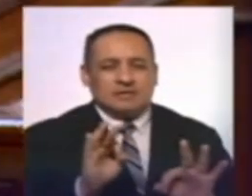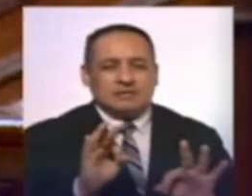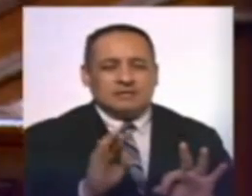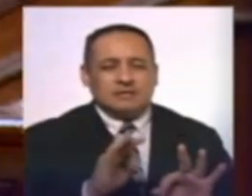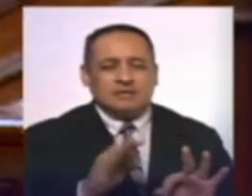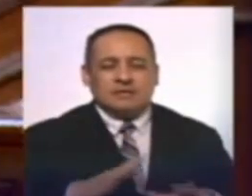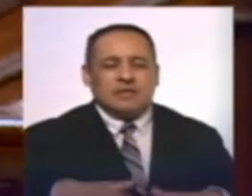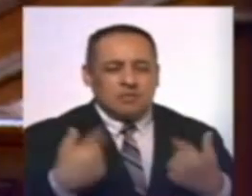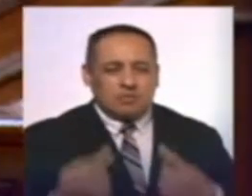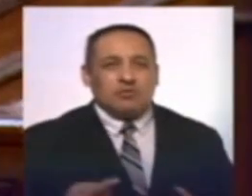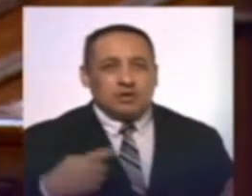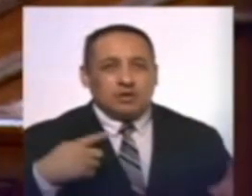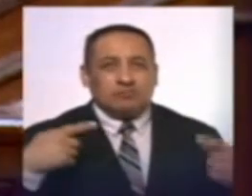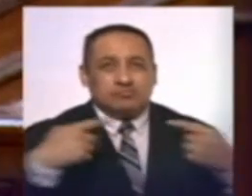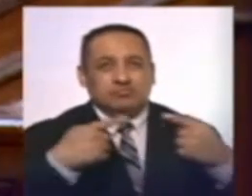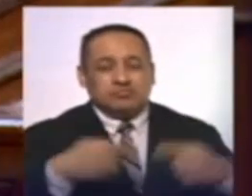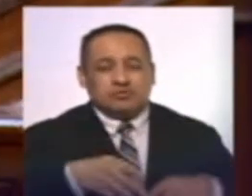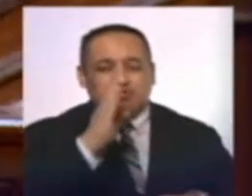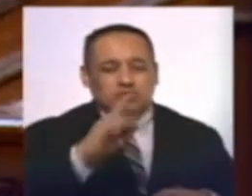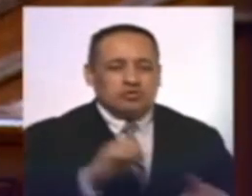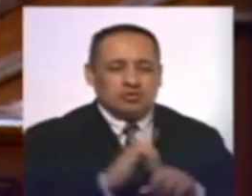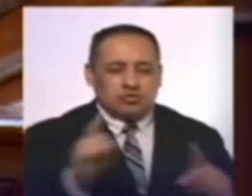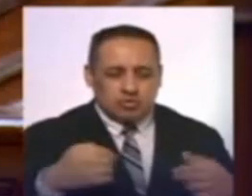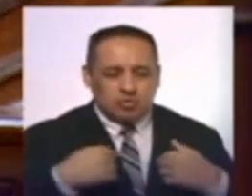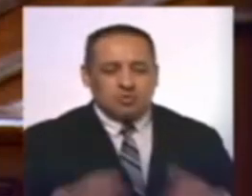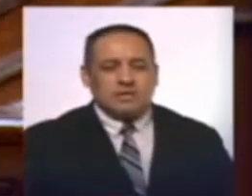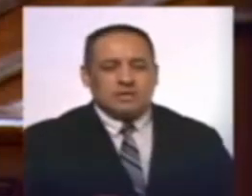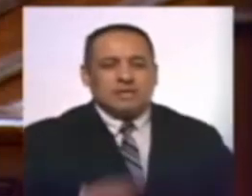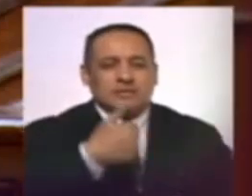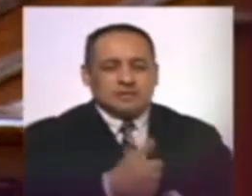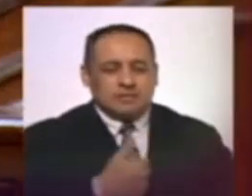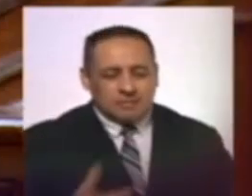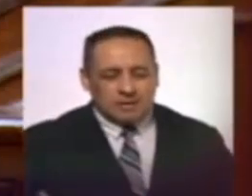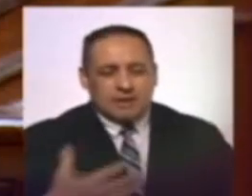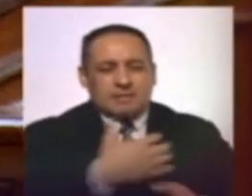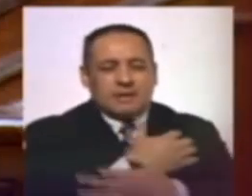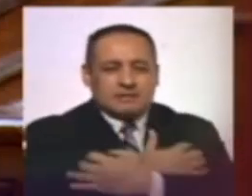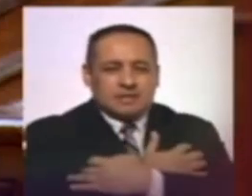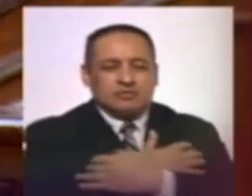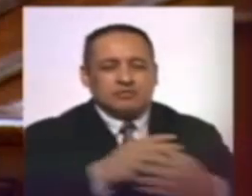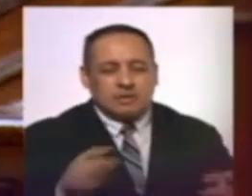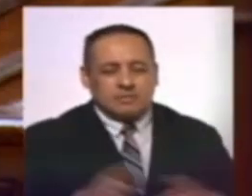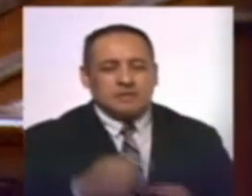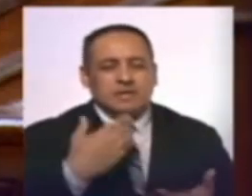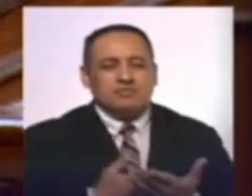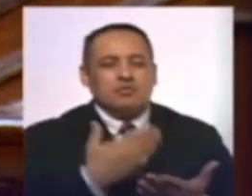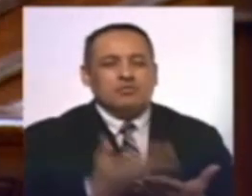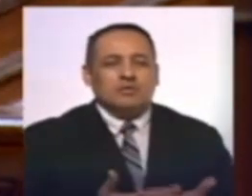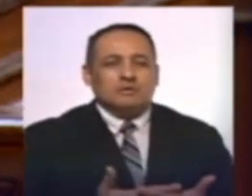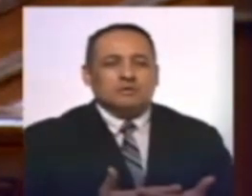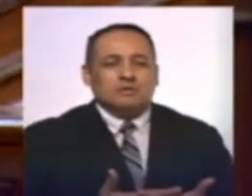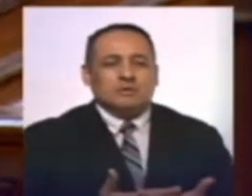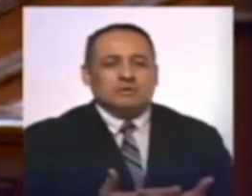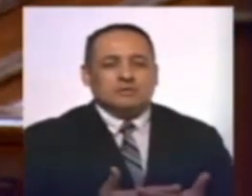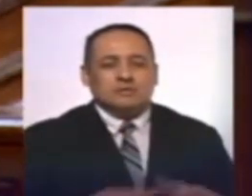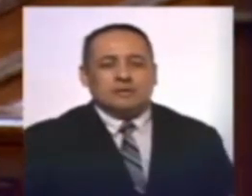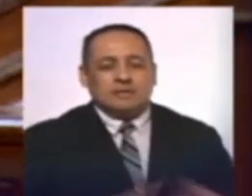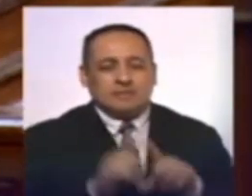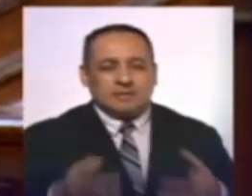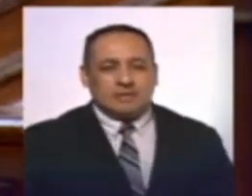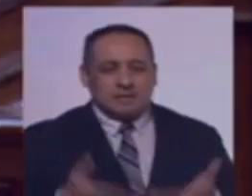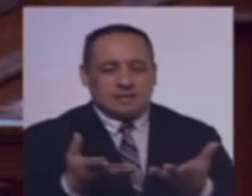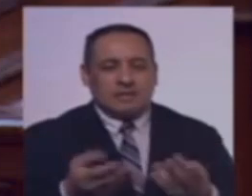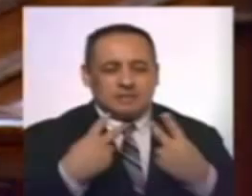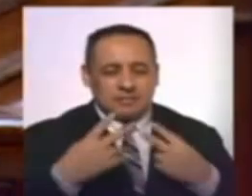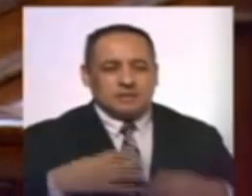nadie va a poder con Él. Y yo voy a estar siempre abrazando esa propuesta de dirigir todos